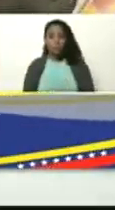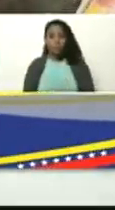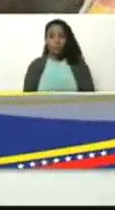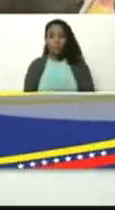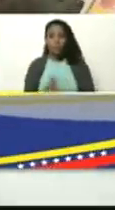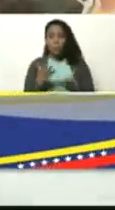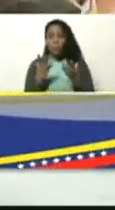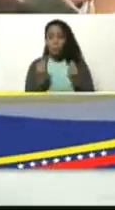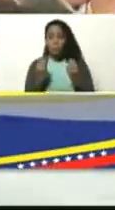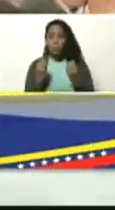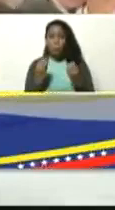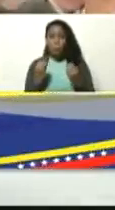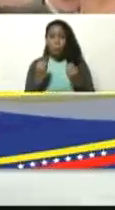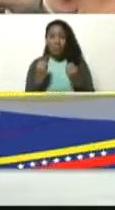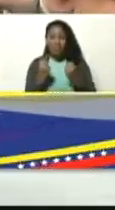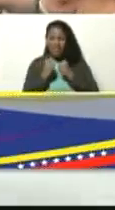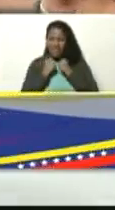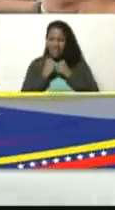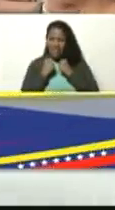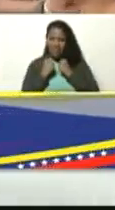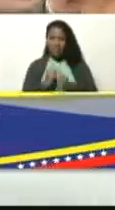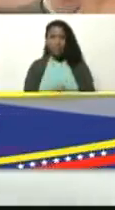mucha fiereza.